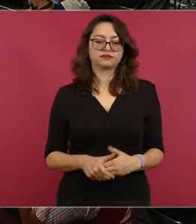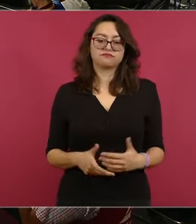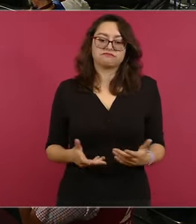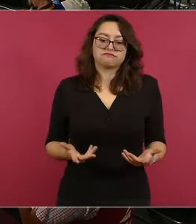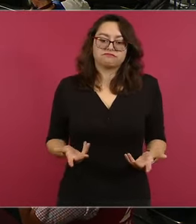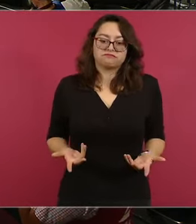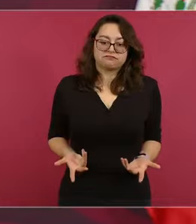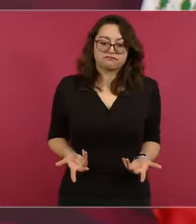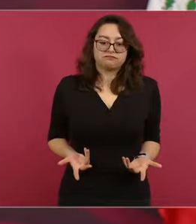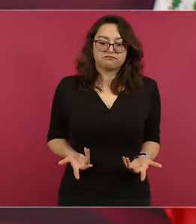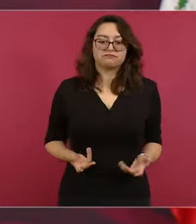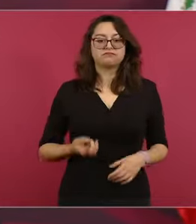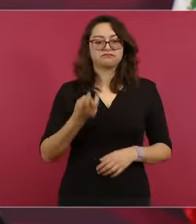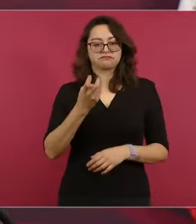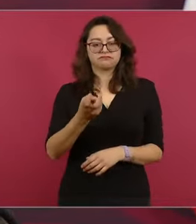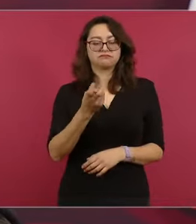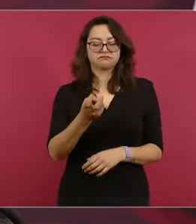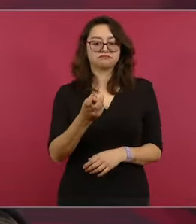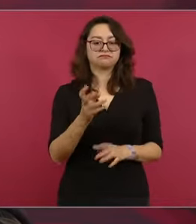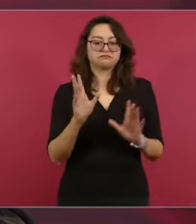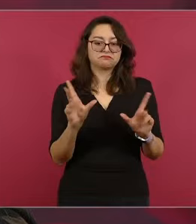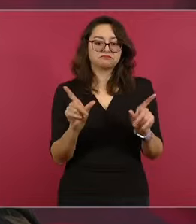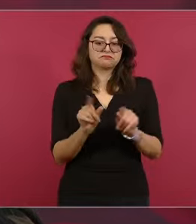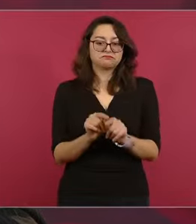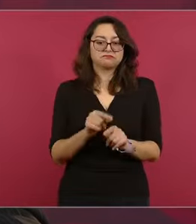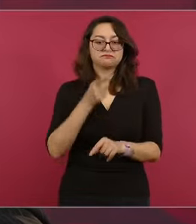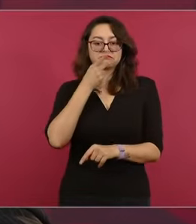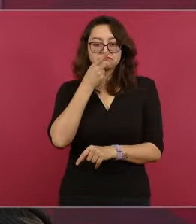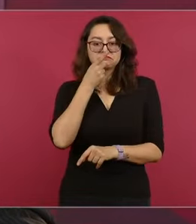Entonces, eso es lo que puedo comentar. Platiqué con él,